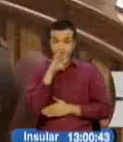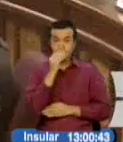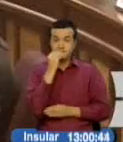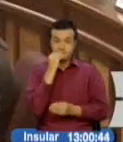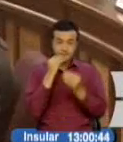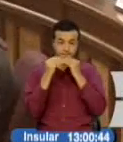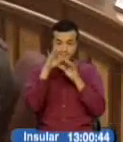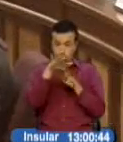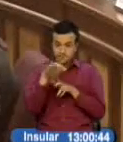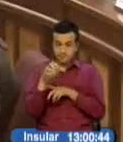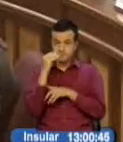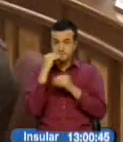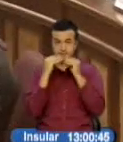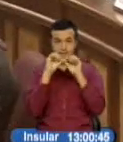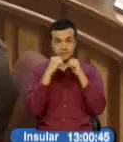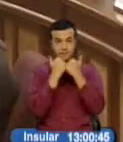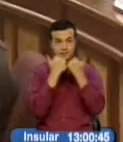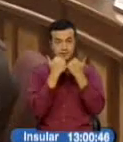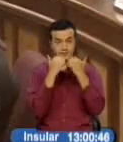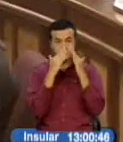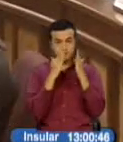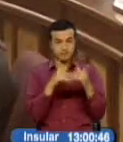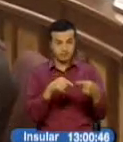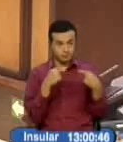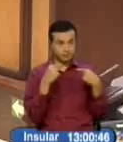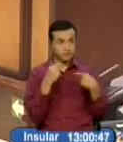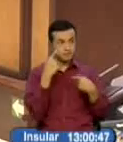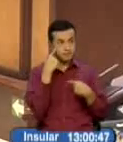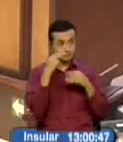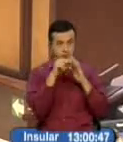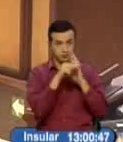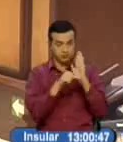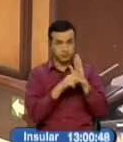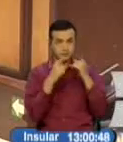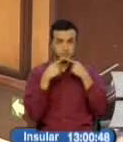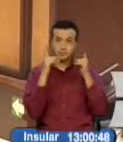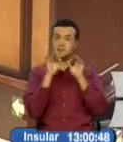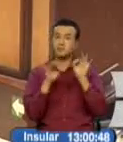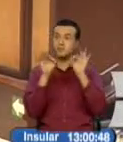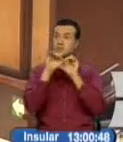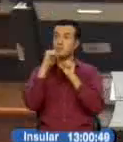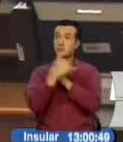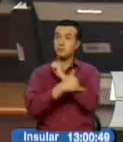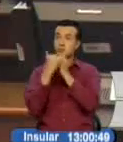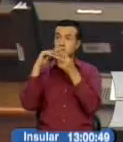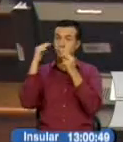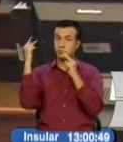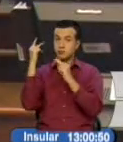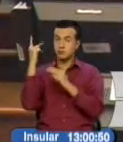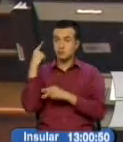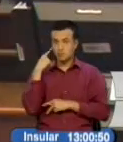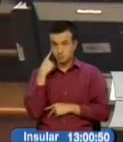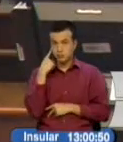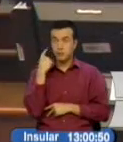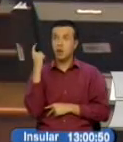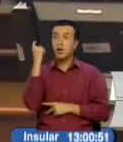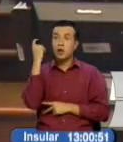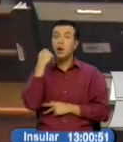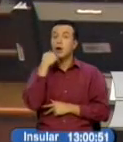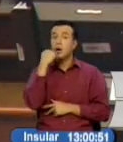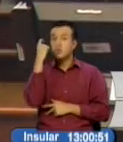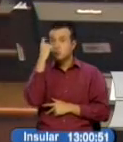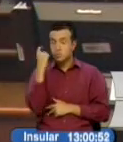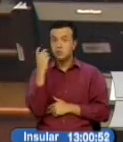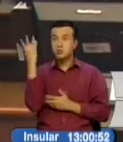alimentos. Los legisladores de la oposición recurrieron a la norma constitucional que también se refiere a la importación de transgénicos. En caso de que se requiera